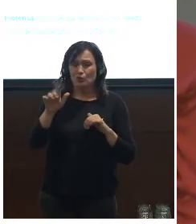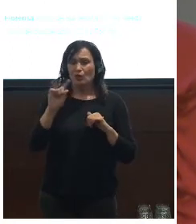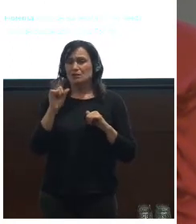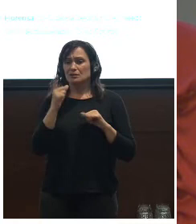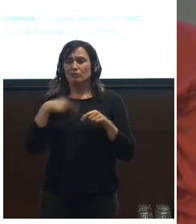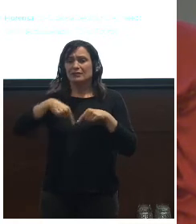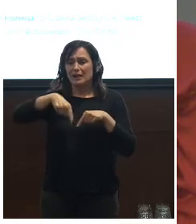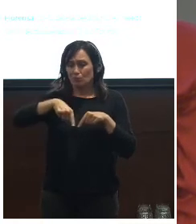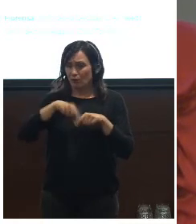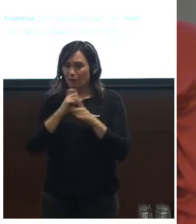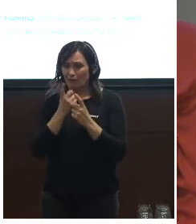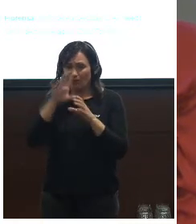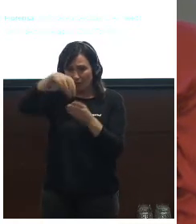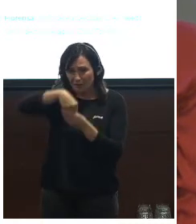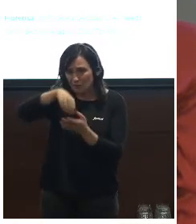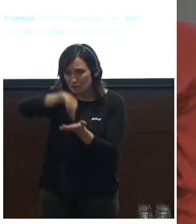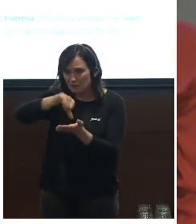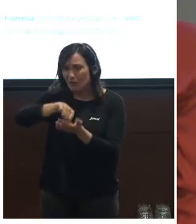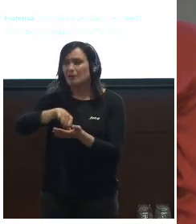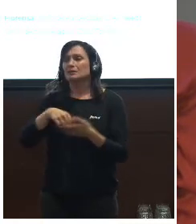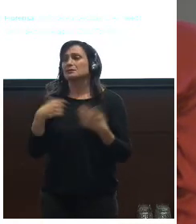las ciudades,